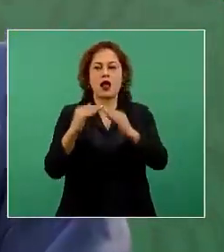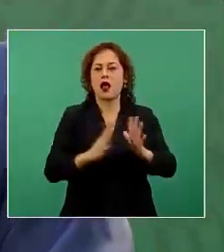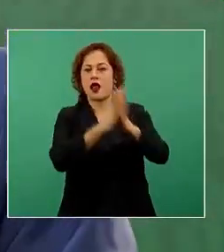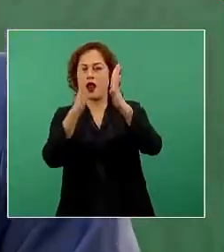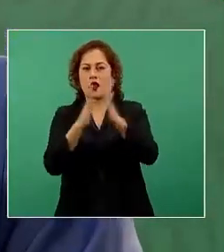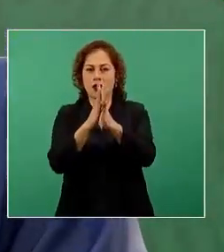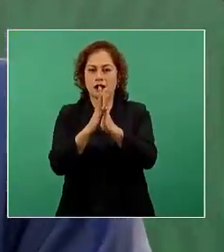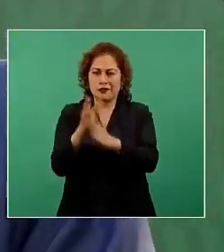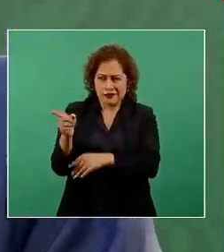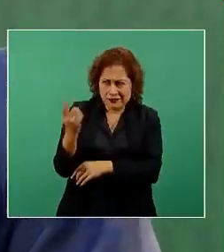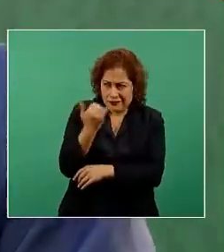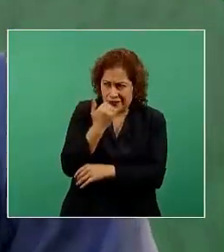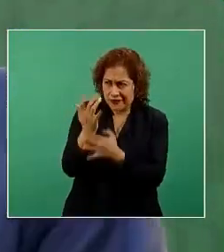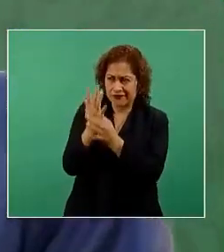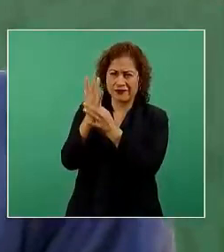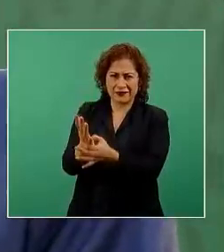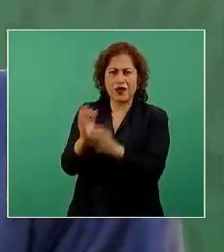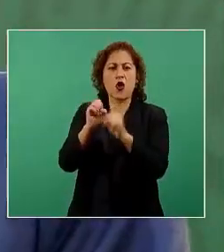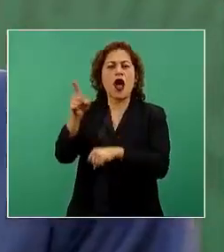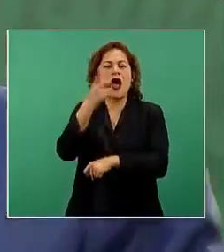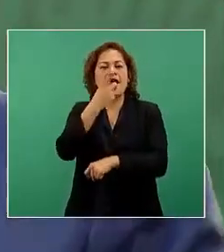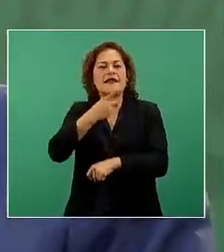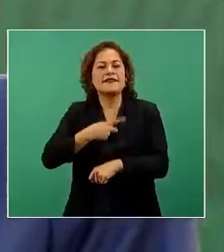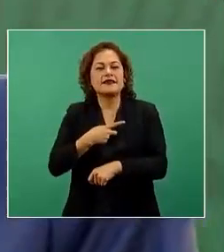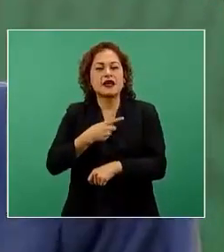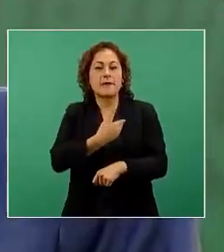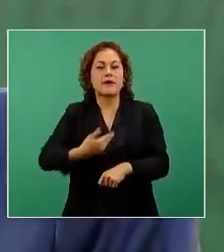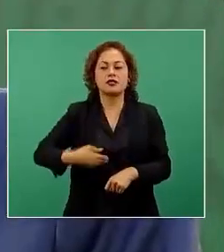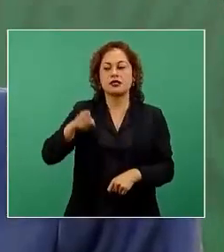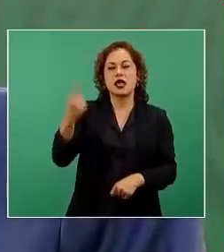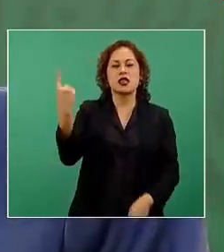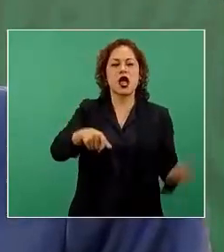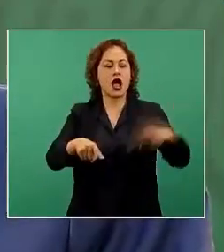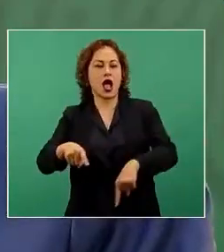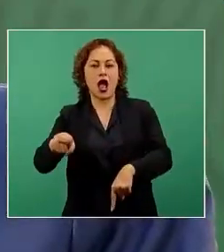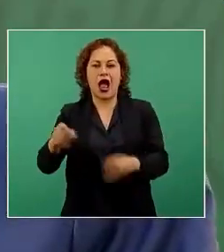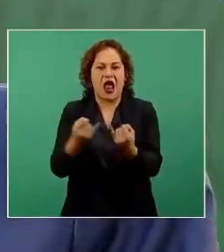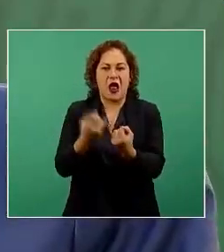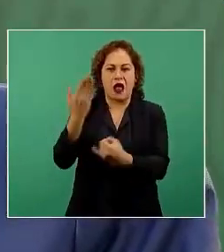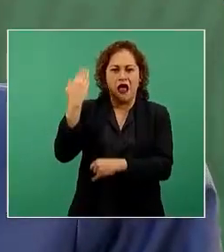presidente autoritario, casi dictador,